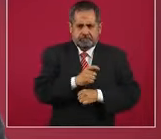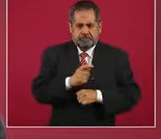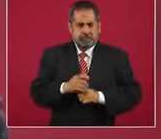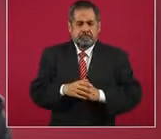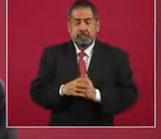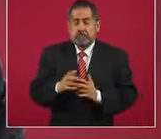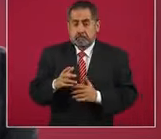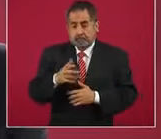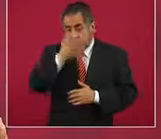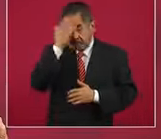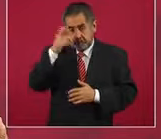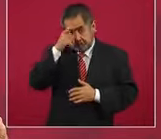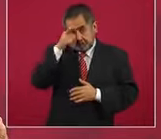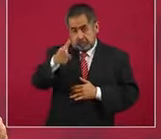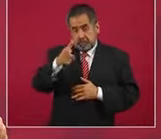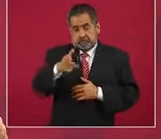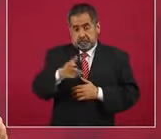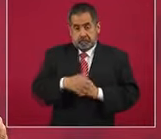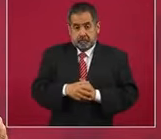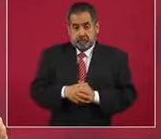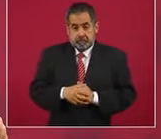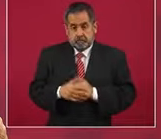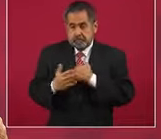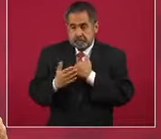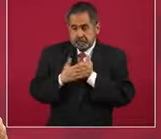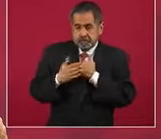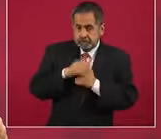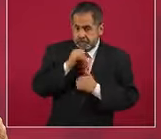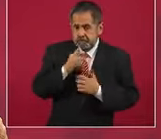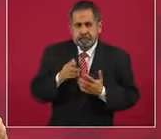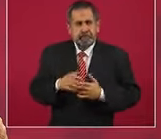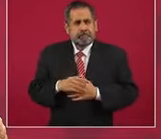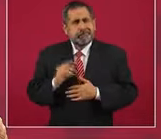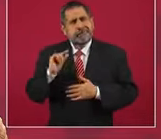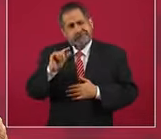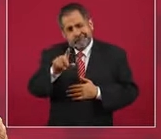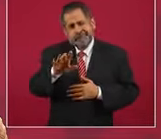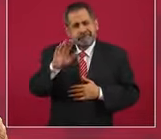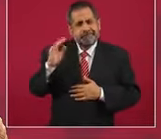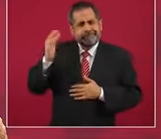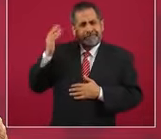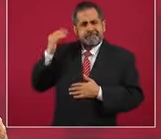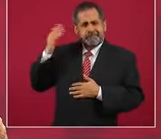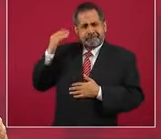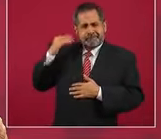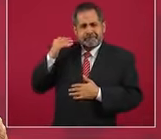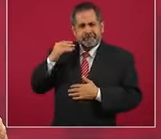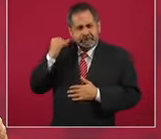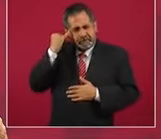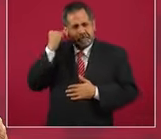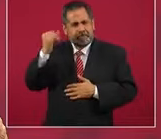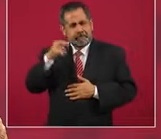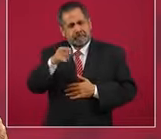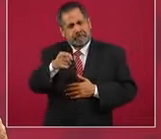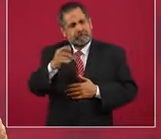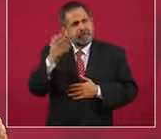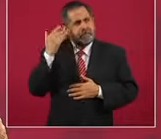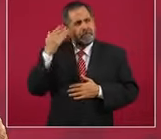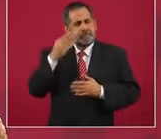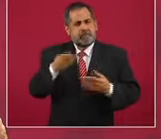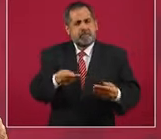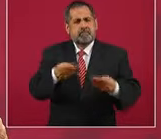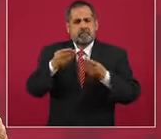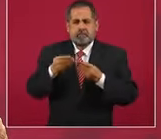No tenía yo elementos. Hace algún tiempo se presentó